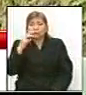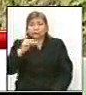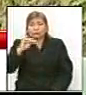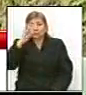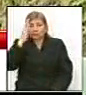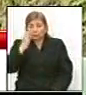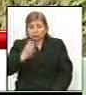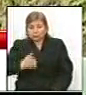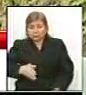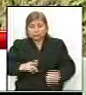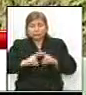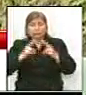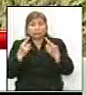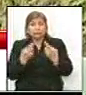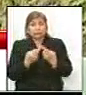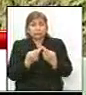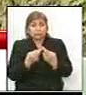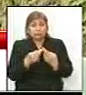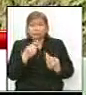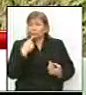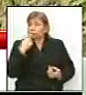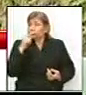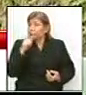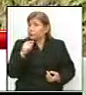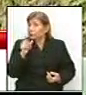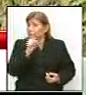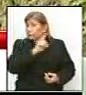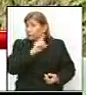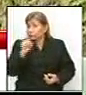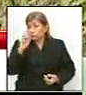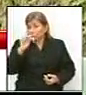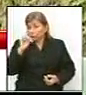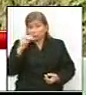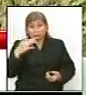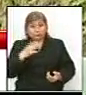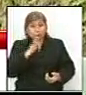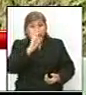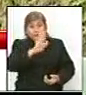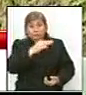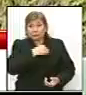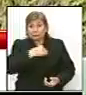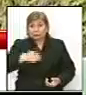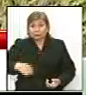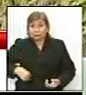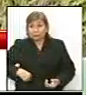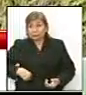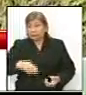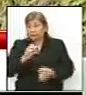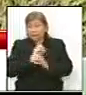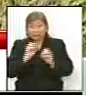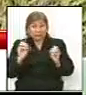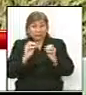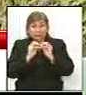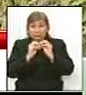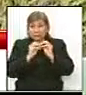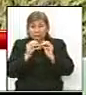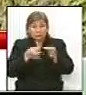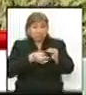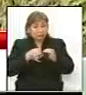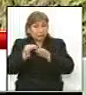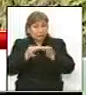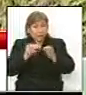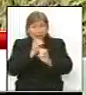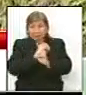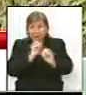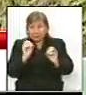Puncha o reunión Yataña. Si Chaipe, mana, por parte del ministerio, hay insalidata o explicación de Juan